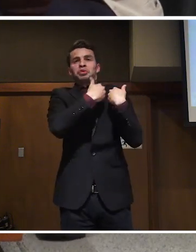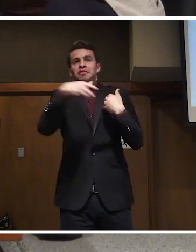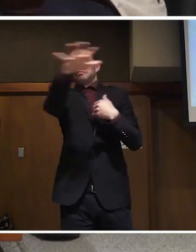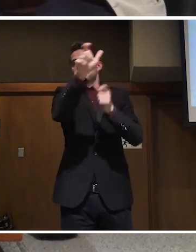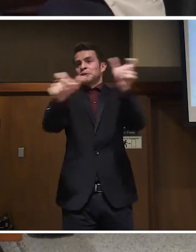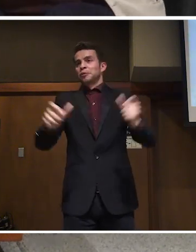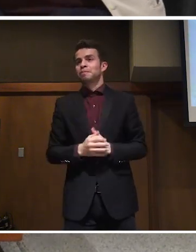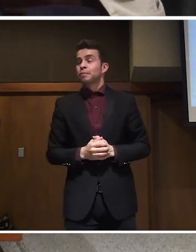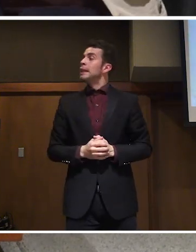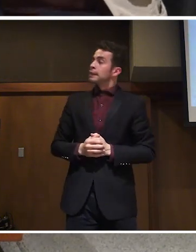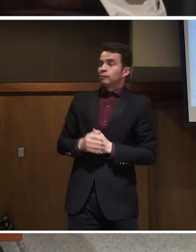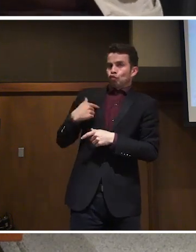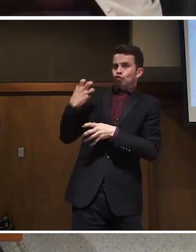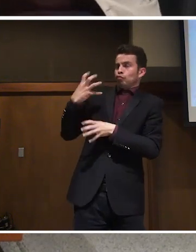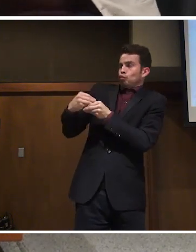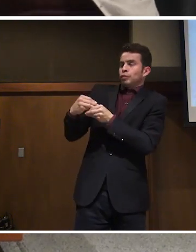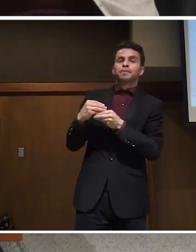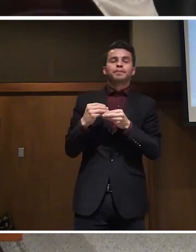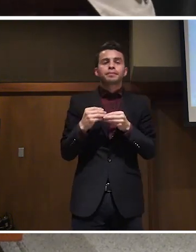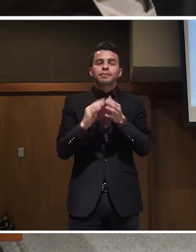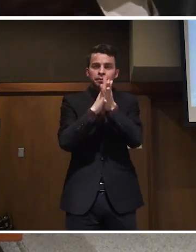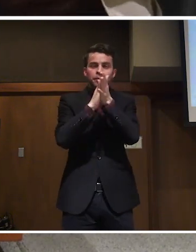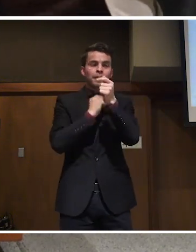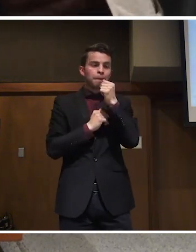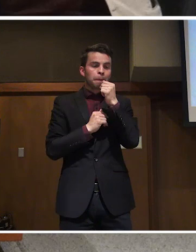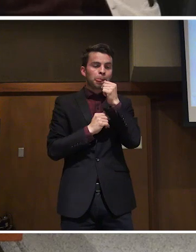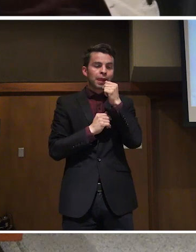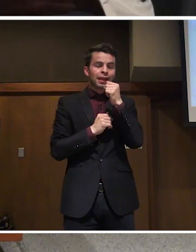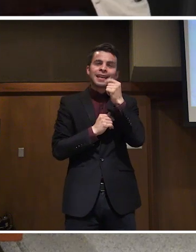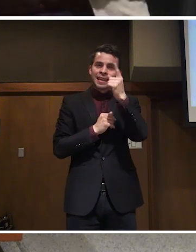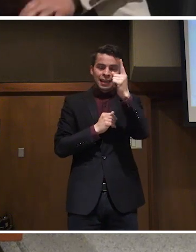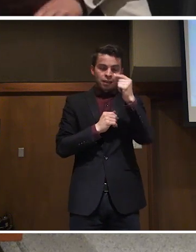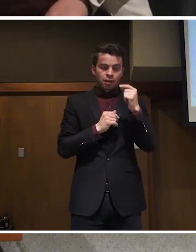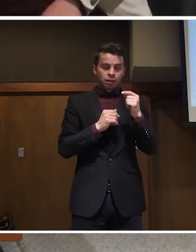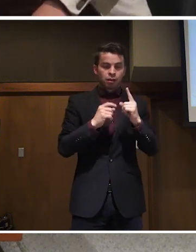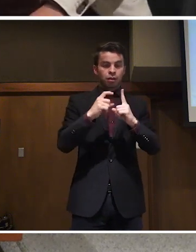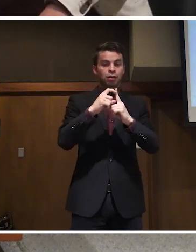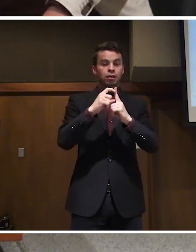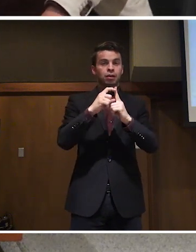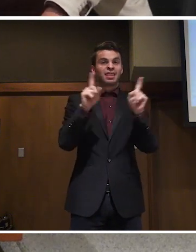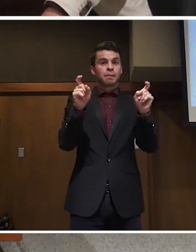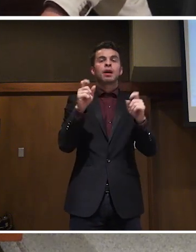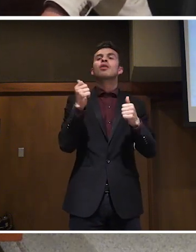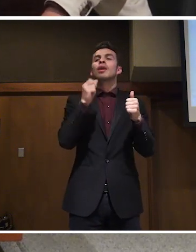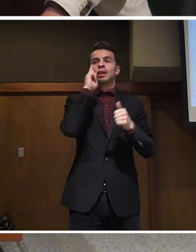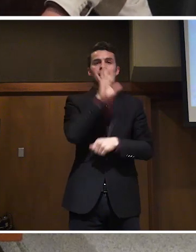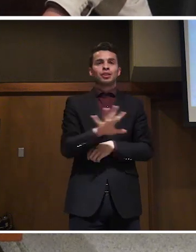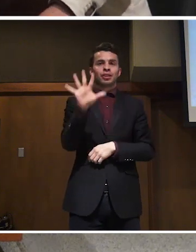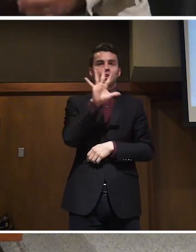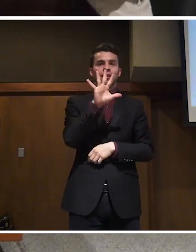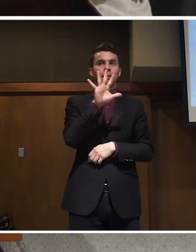Bueno, ahí yo agregaría un aspecto, y es que tiene que ver con la dificultad de la definición de lo nacional